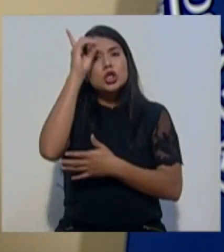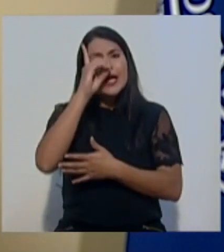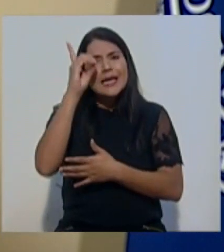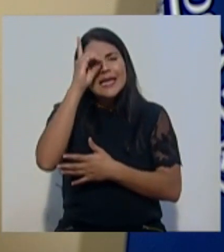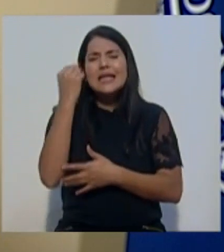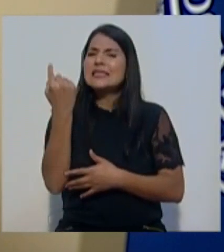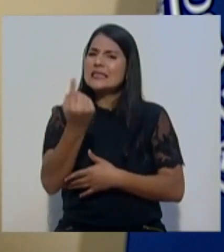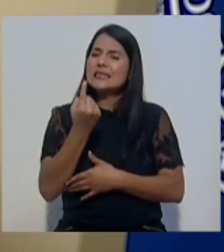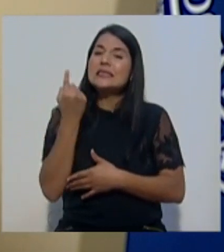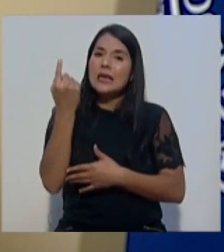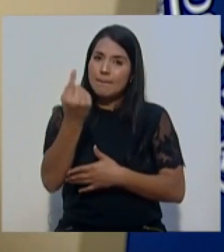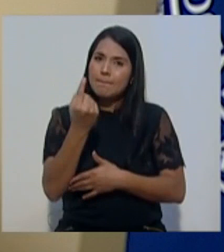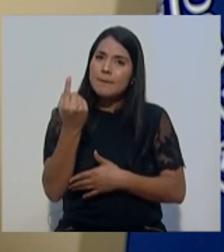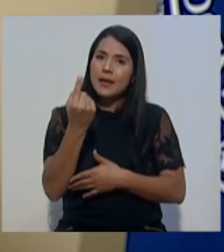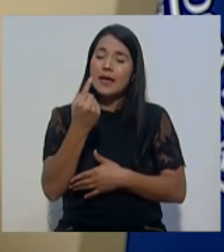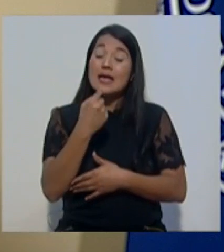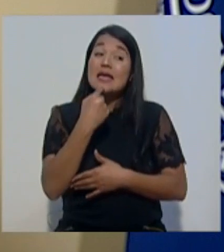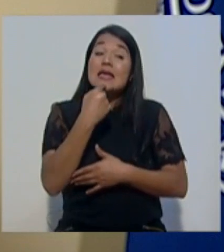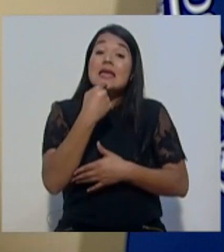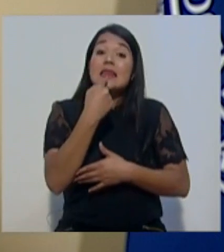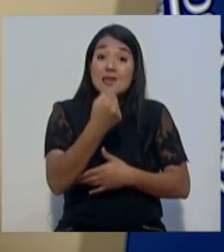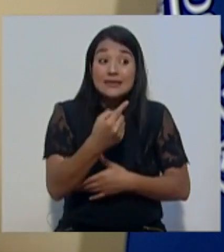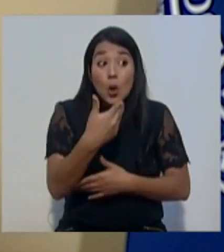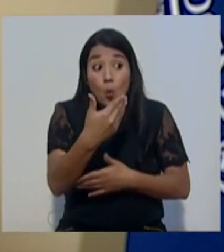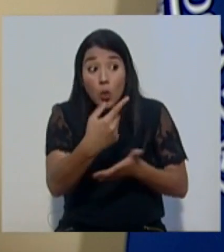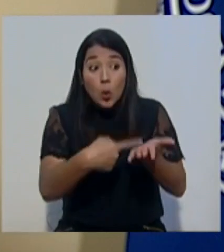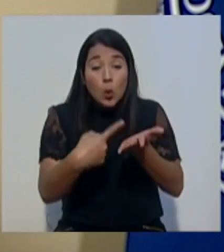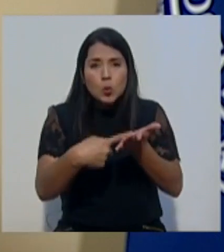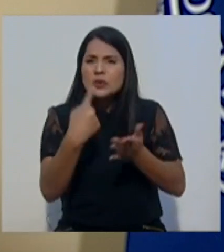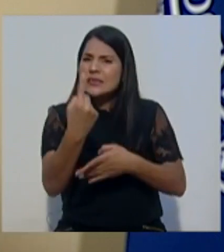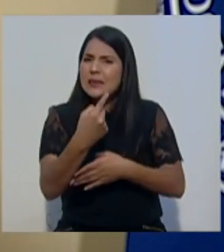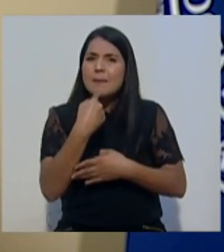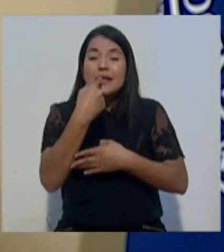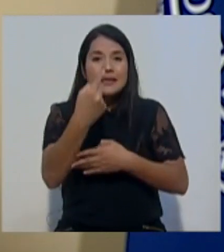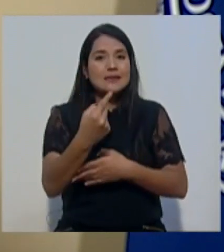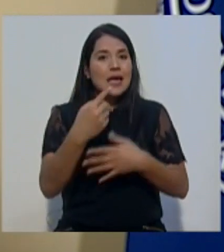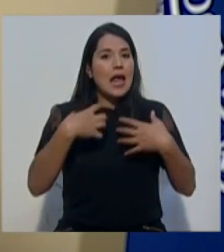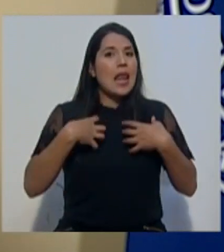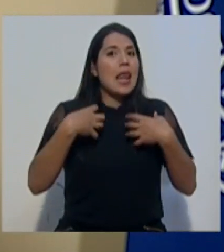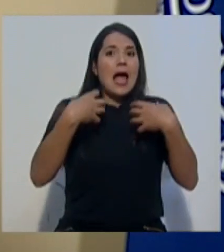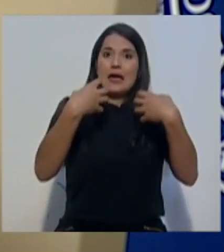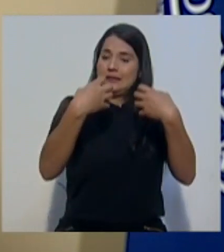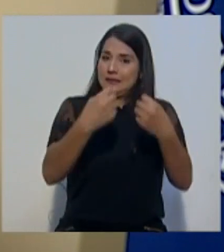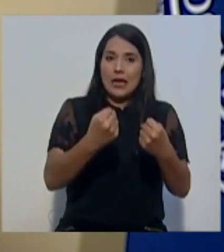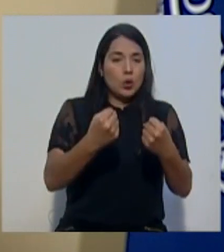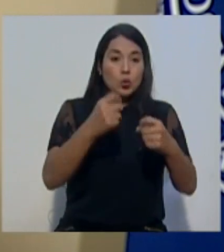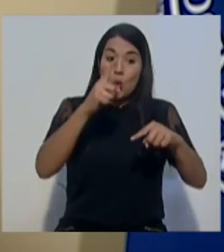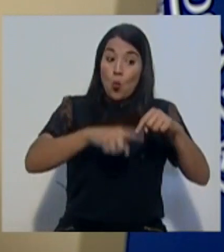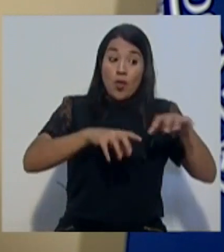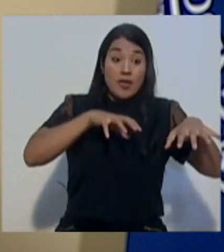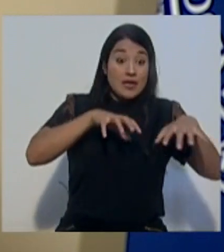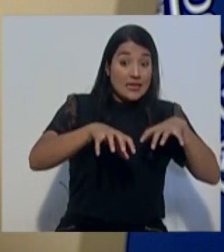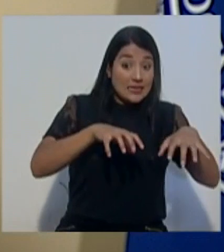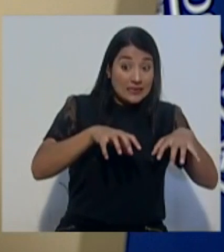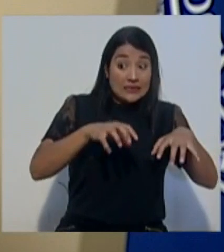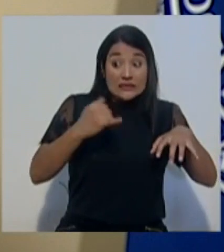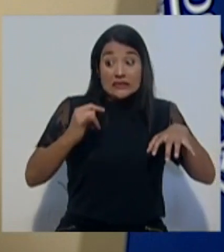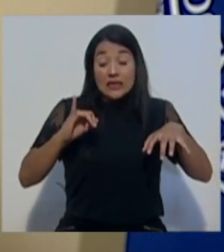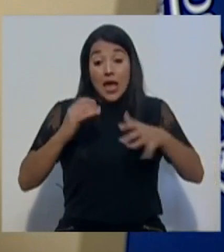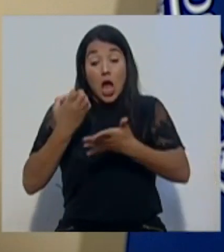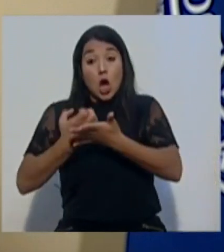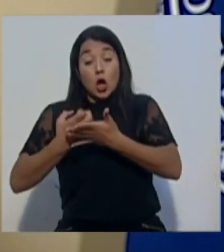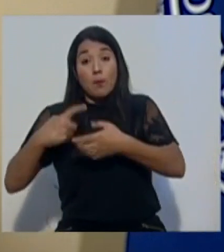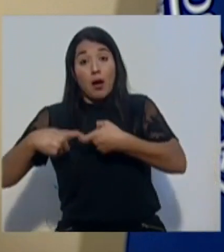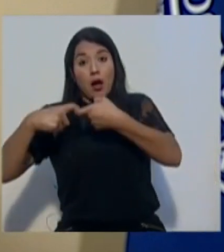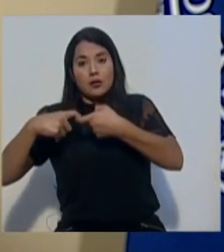muchísimo cuando tenemos las discusiones de que la salud no puede entenderse si no se entiende también la economía. En esta etapa sí, hemos